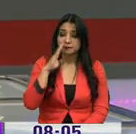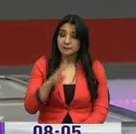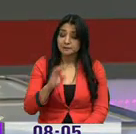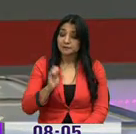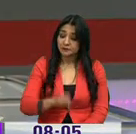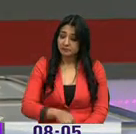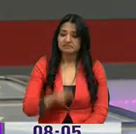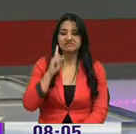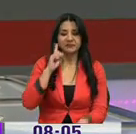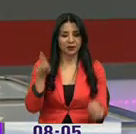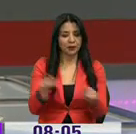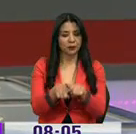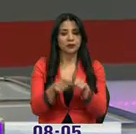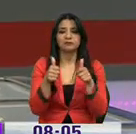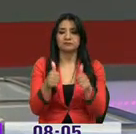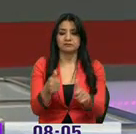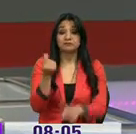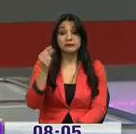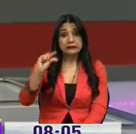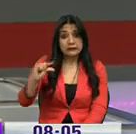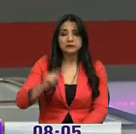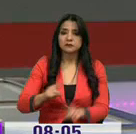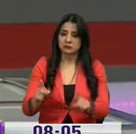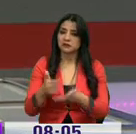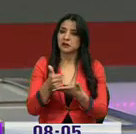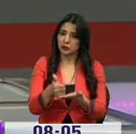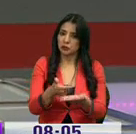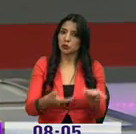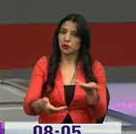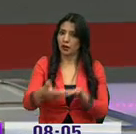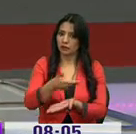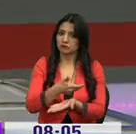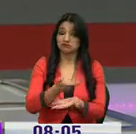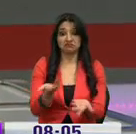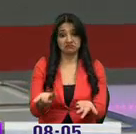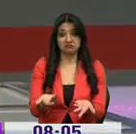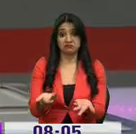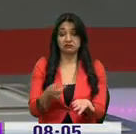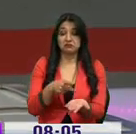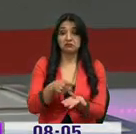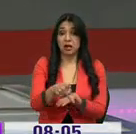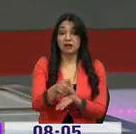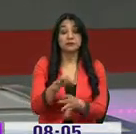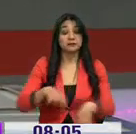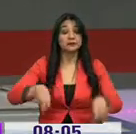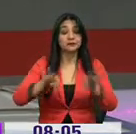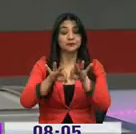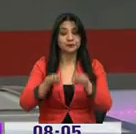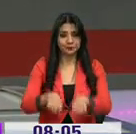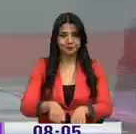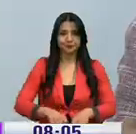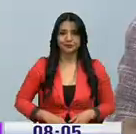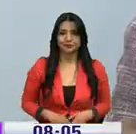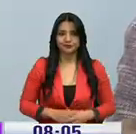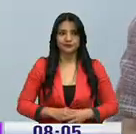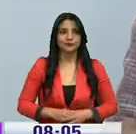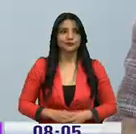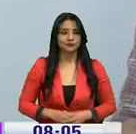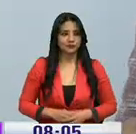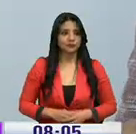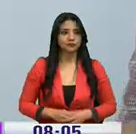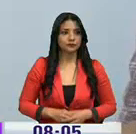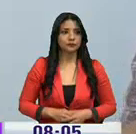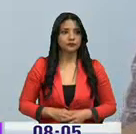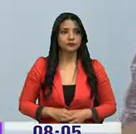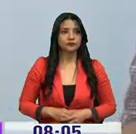lugares. Totalmente de acuerdo, módicos, pero ayudan y subvencionan el pago, ¿no? Que es importante. Veamos. Si en